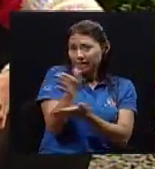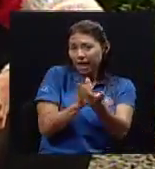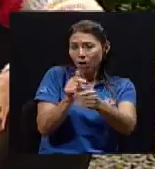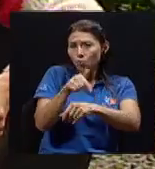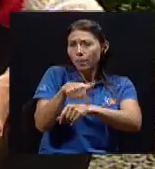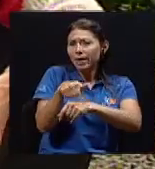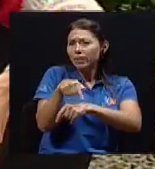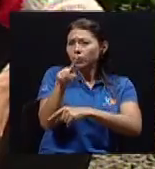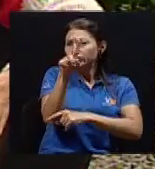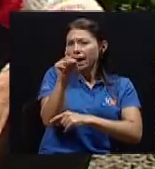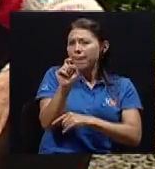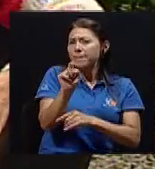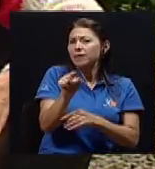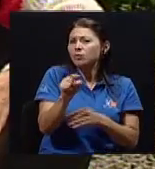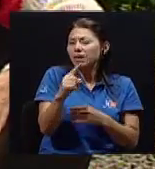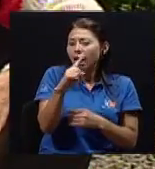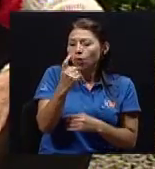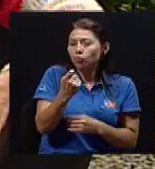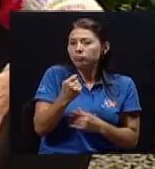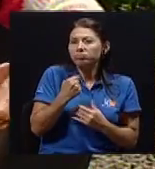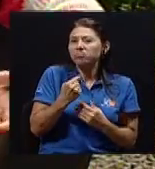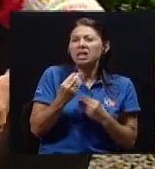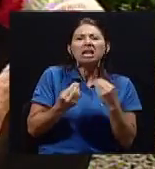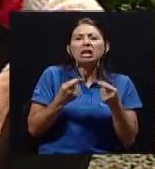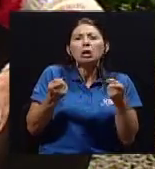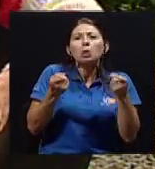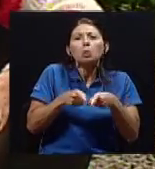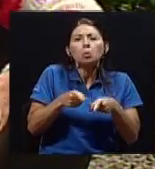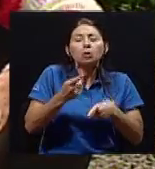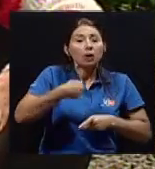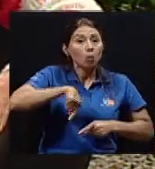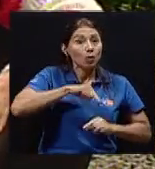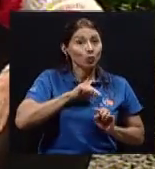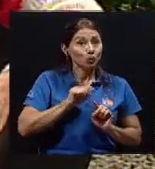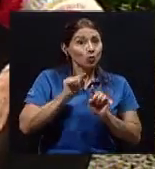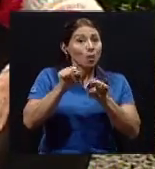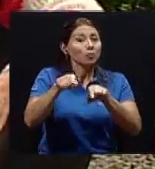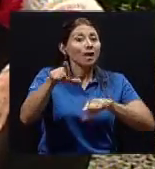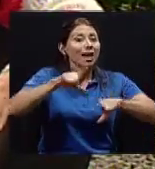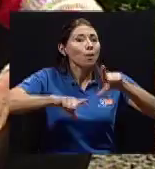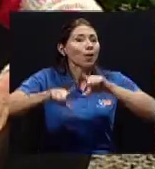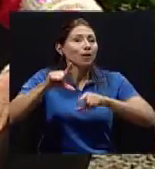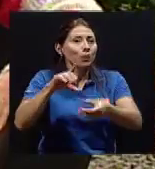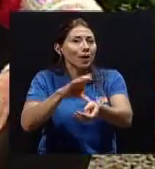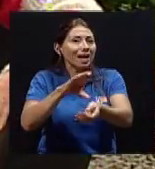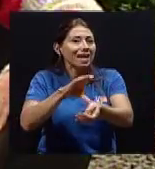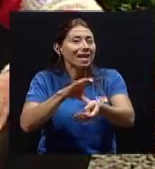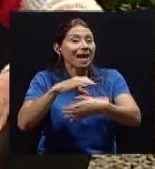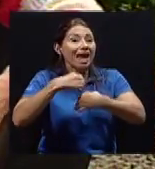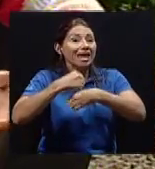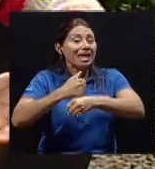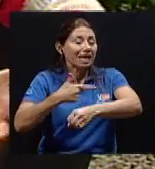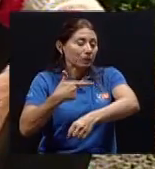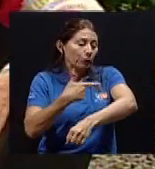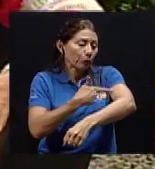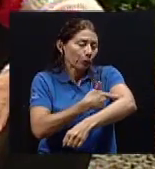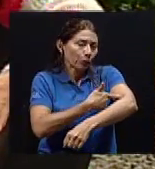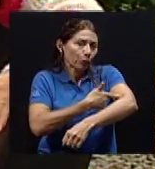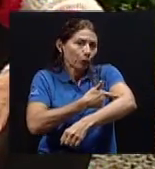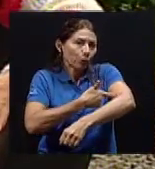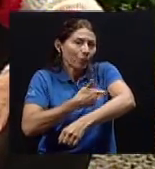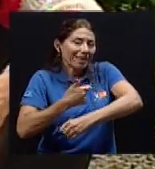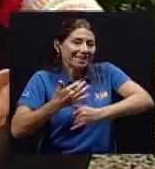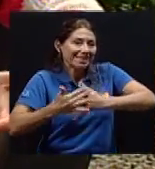algún momento qué ocurre cuando vamos al laboratorio clínico y nos hacen un examen de sangre o un examen